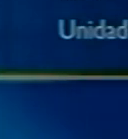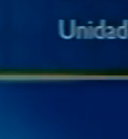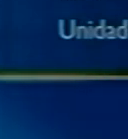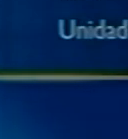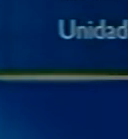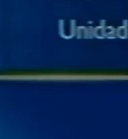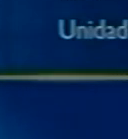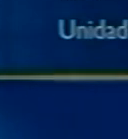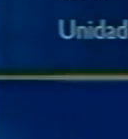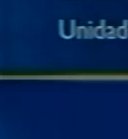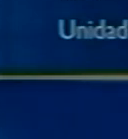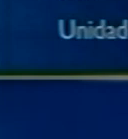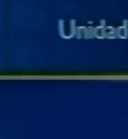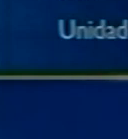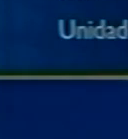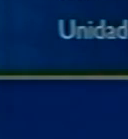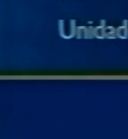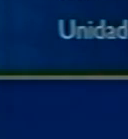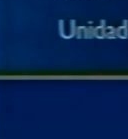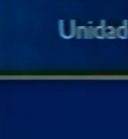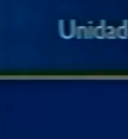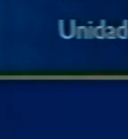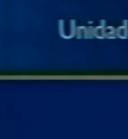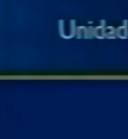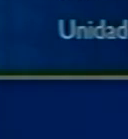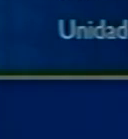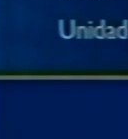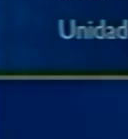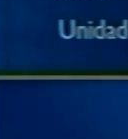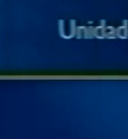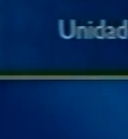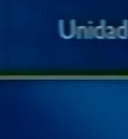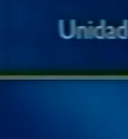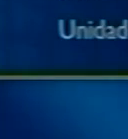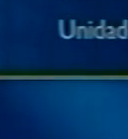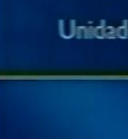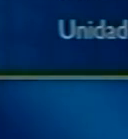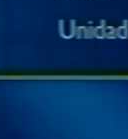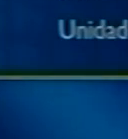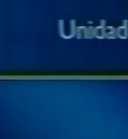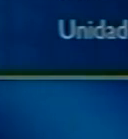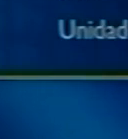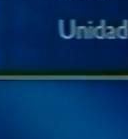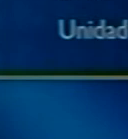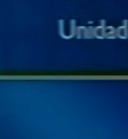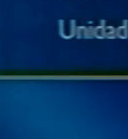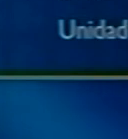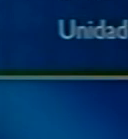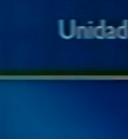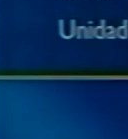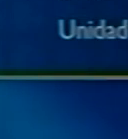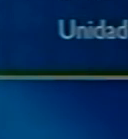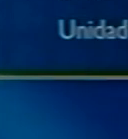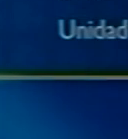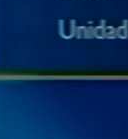18.944. Peso argentino 1.90, 2.90. Real 8.70, 10.20. Euro